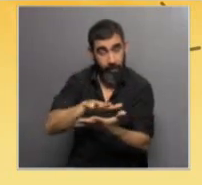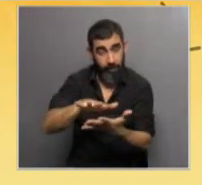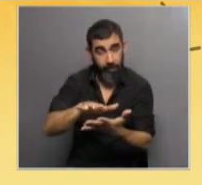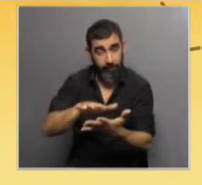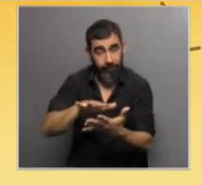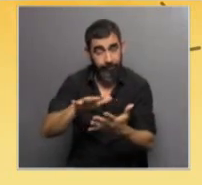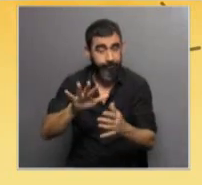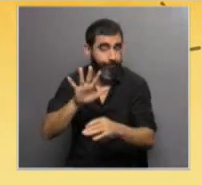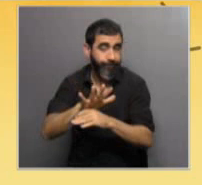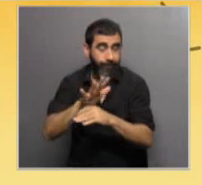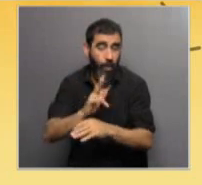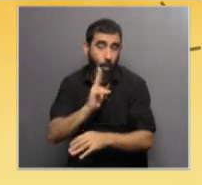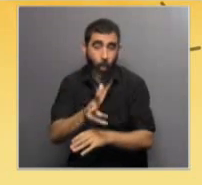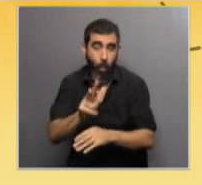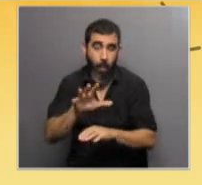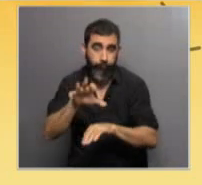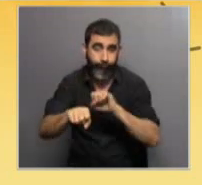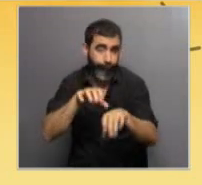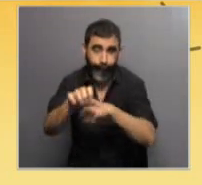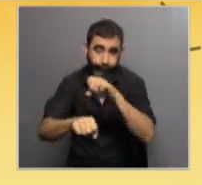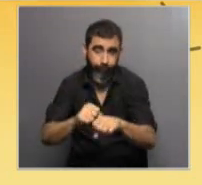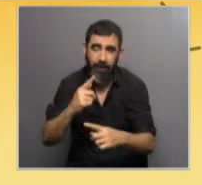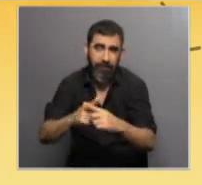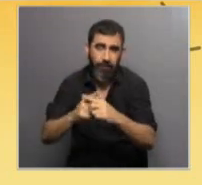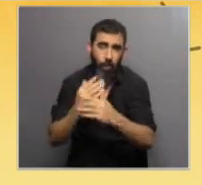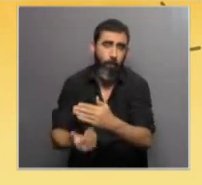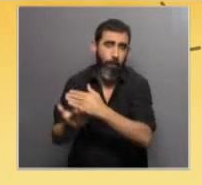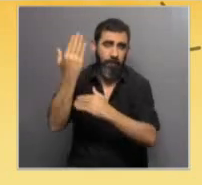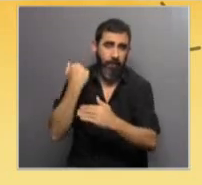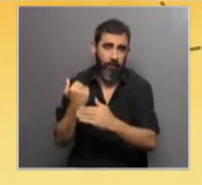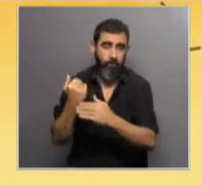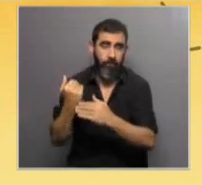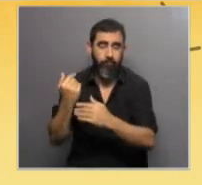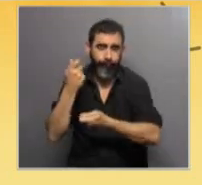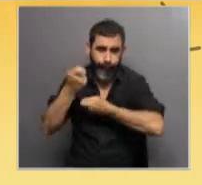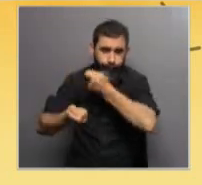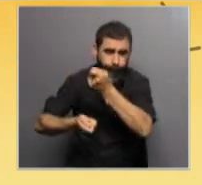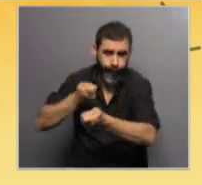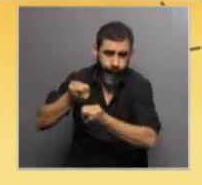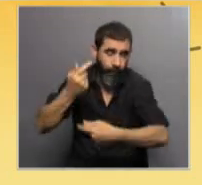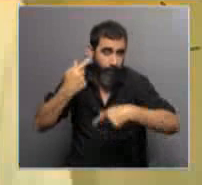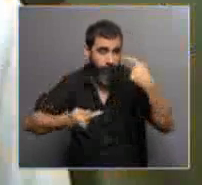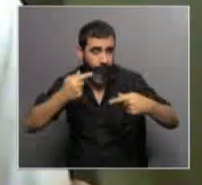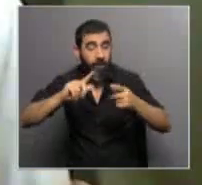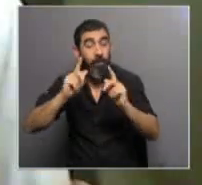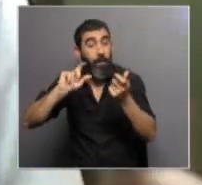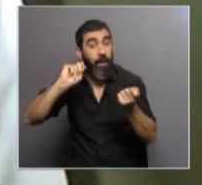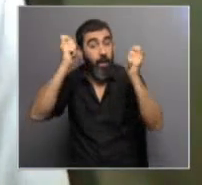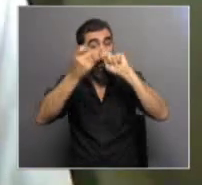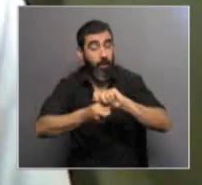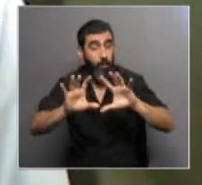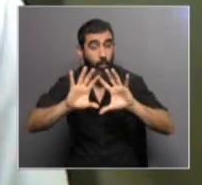domesticando vamos a charlarlo a lo largo del siglo pasado diferentes intervenciones en el marco del cambio global que pues el